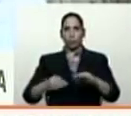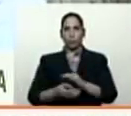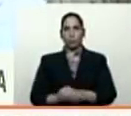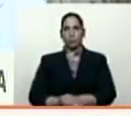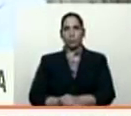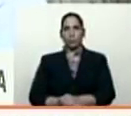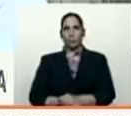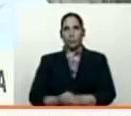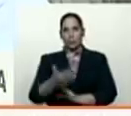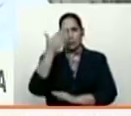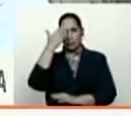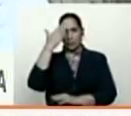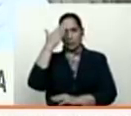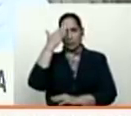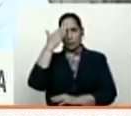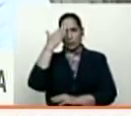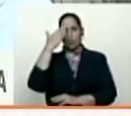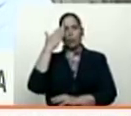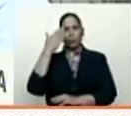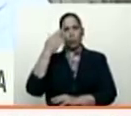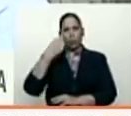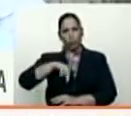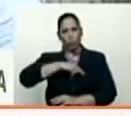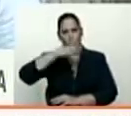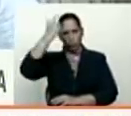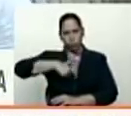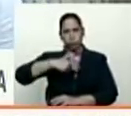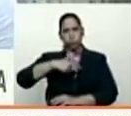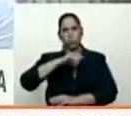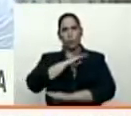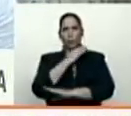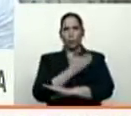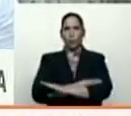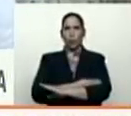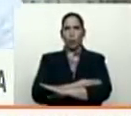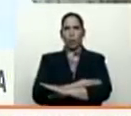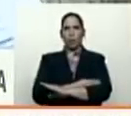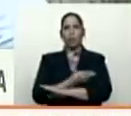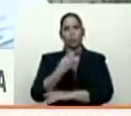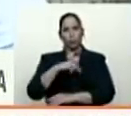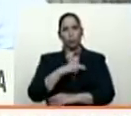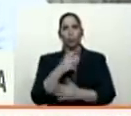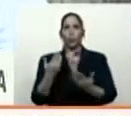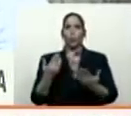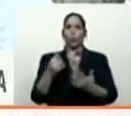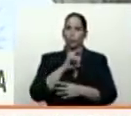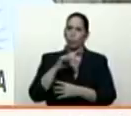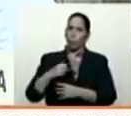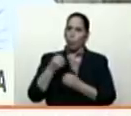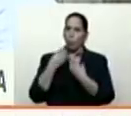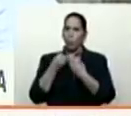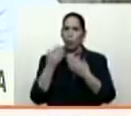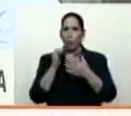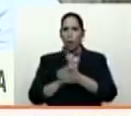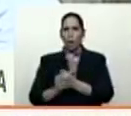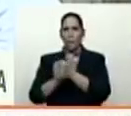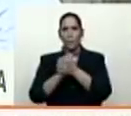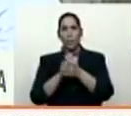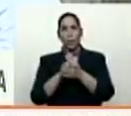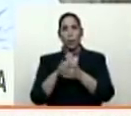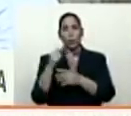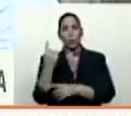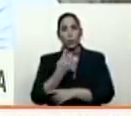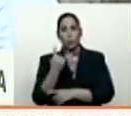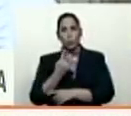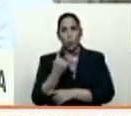y sabemos ser aguerridos. Somos buenos vecinos. Solo hemos cruzado la frontera en son